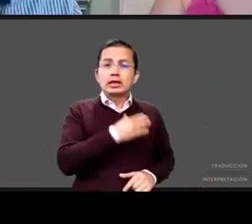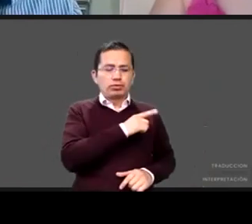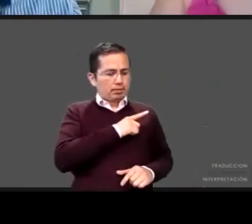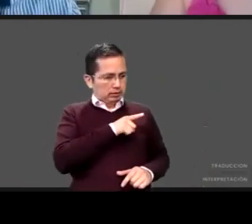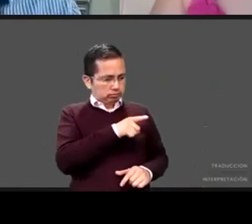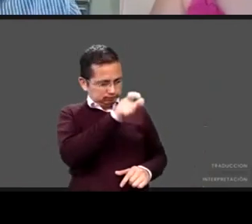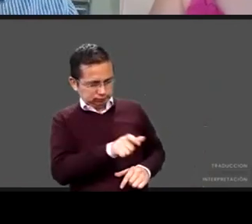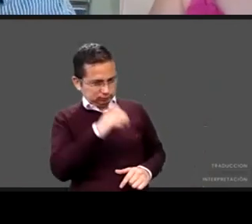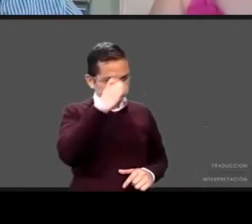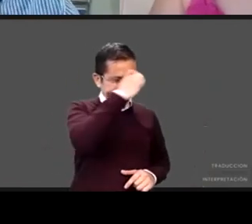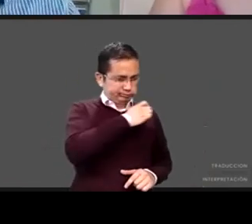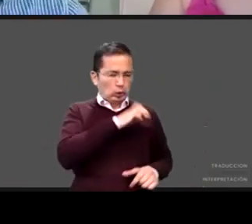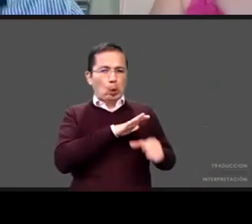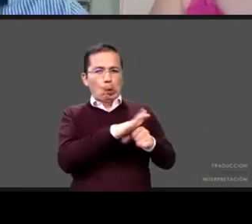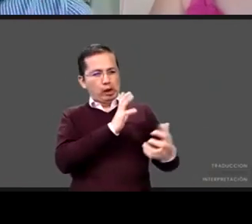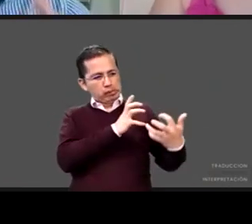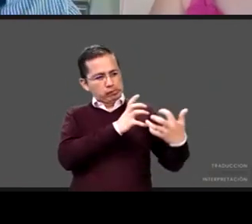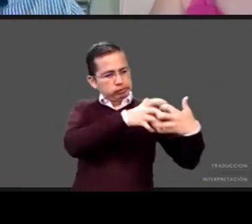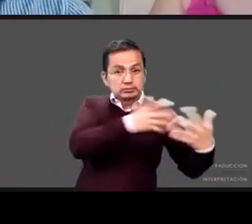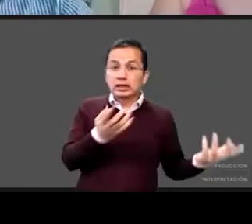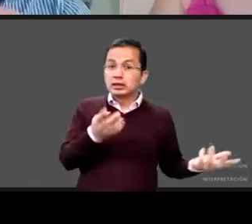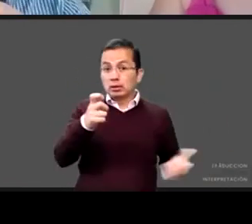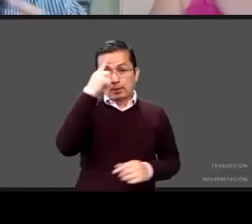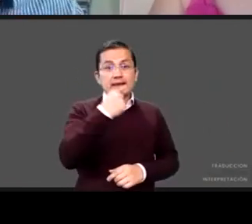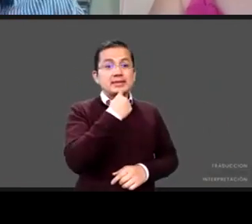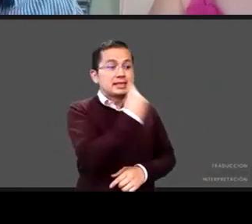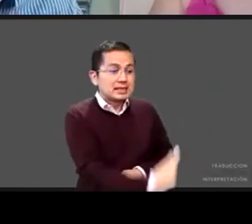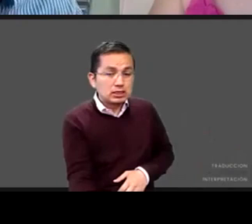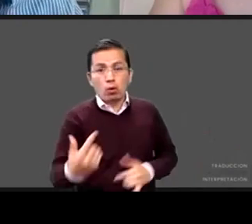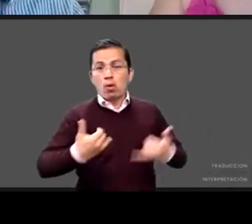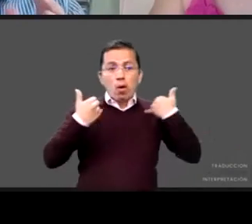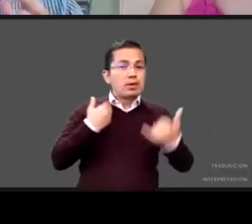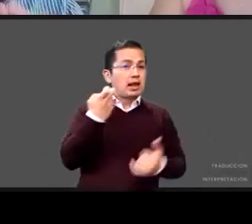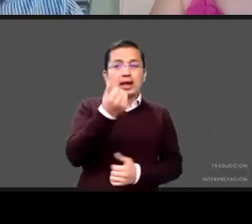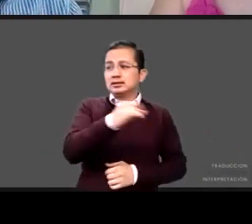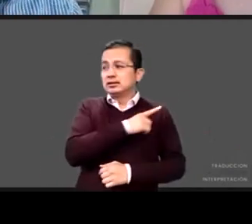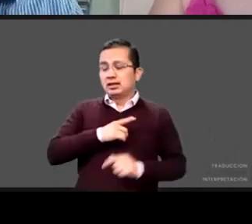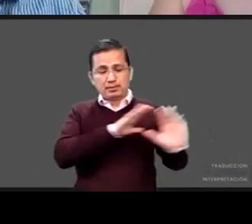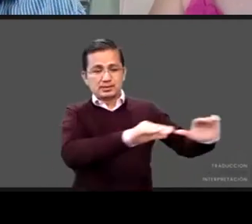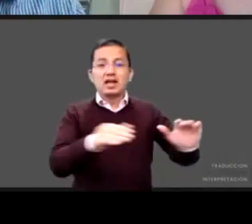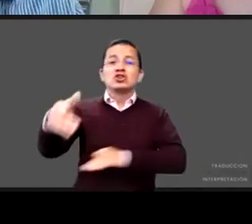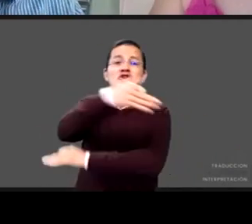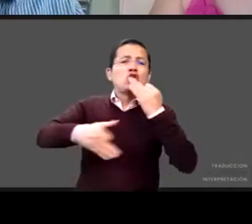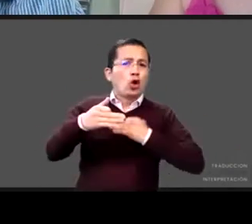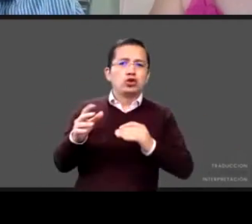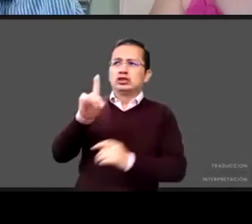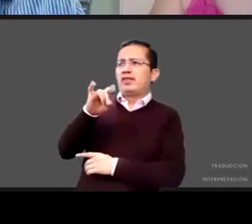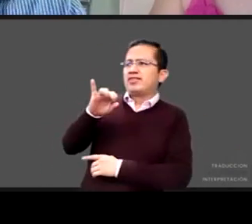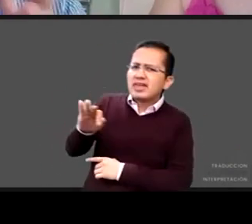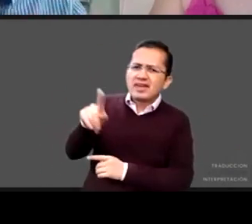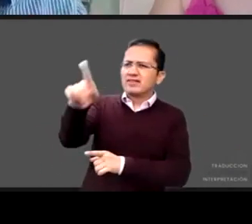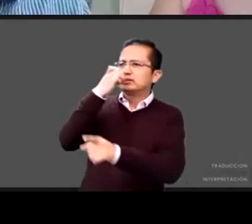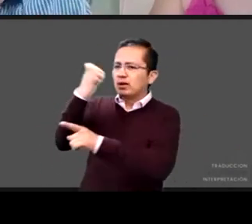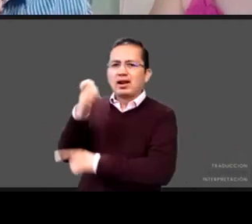que promover todas las escuelas para padres de los DIF y de cualquier institución. tenemos que ir al centro. Y hoy sabemos, y bueno,